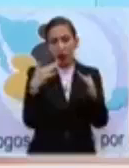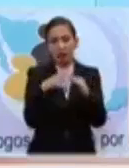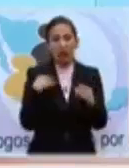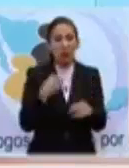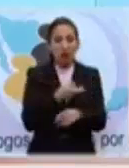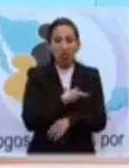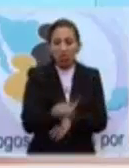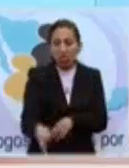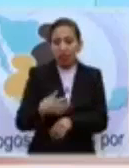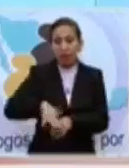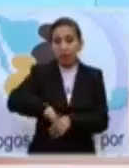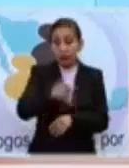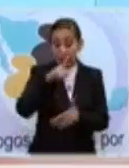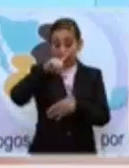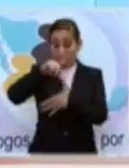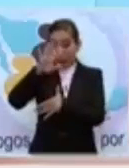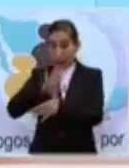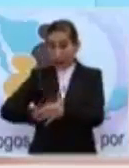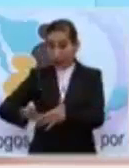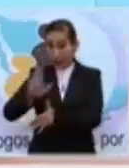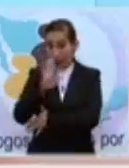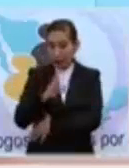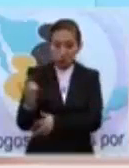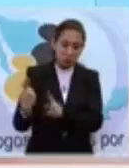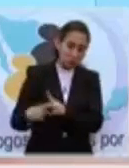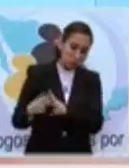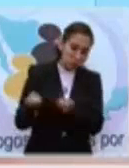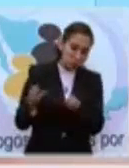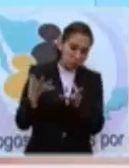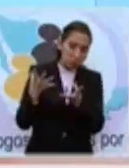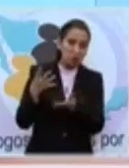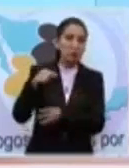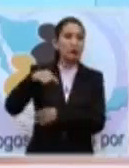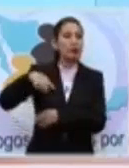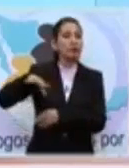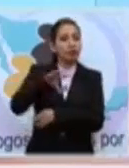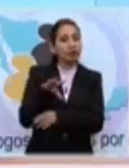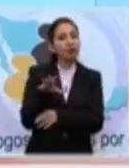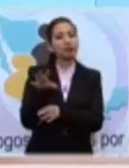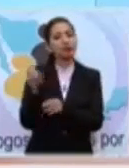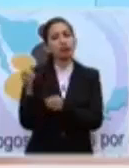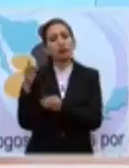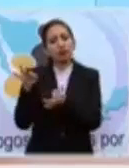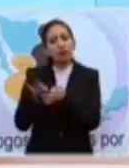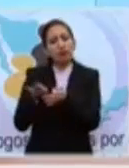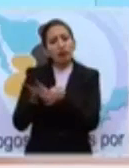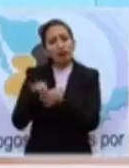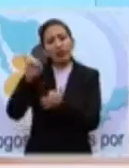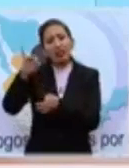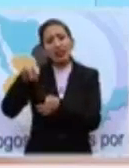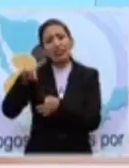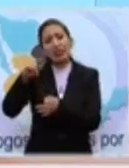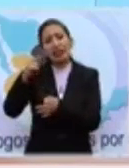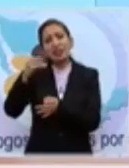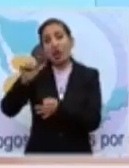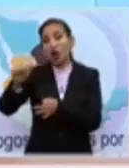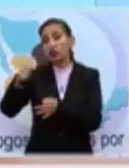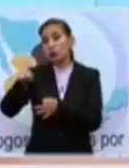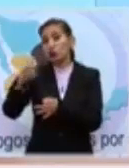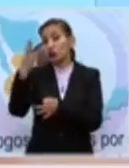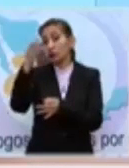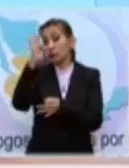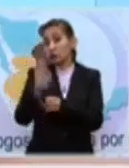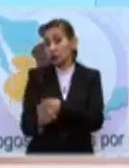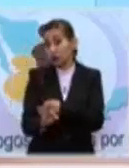que en promedio en América Latina la tasa de incidencia de la indigencia es de